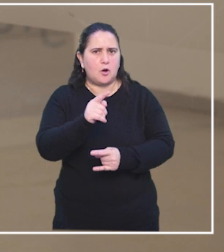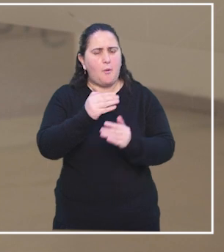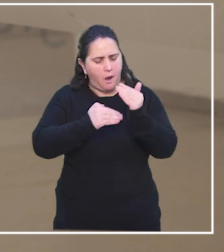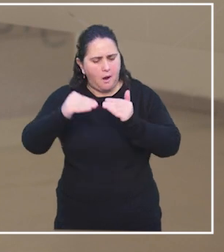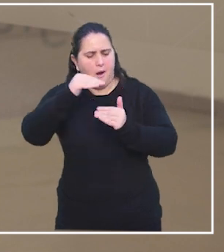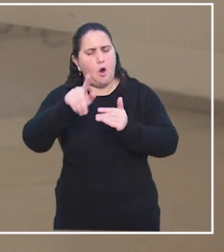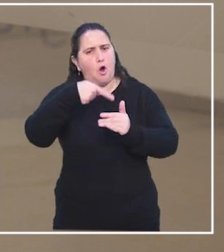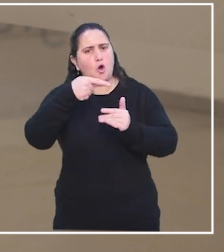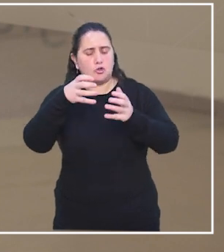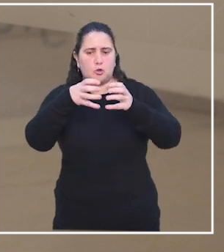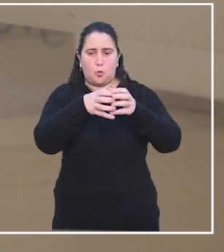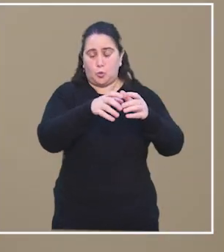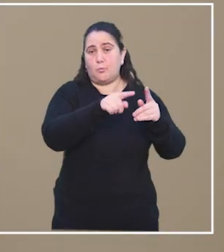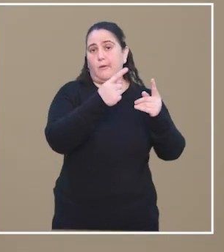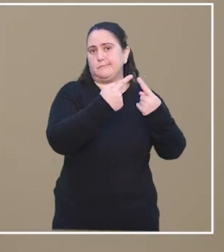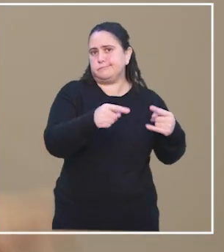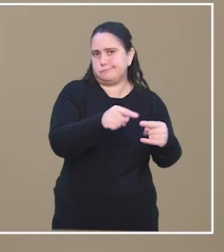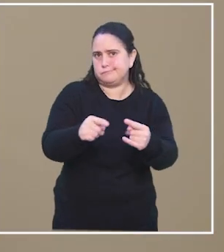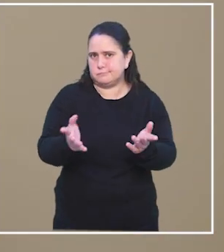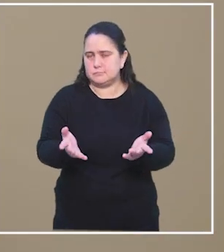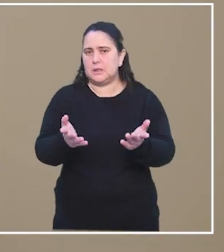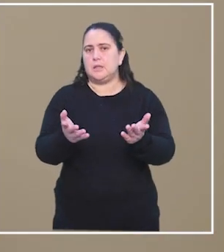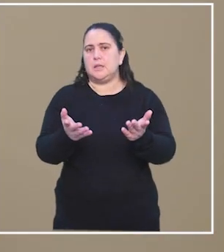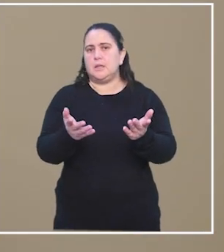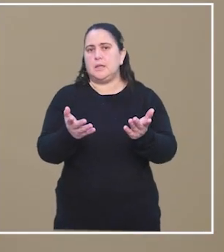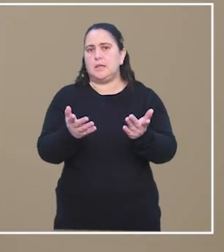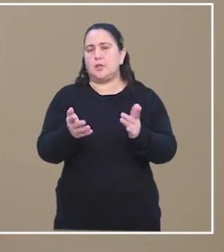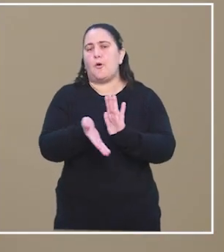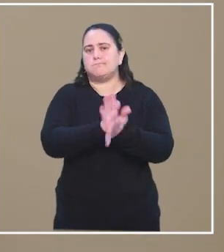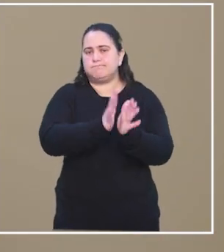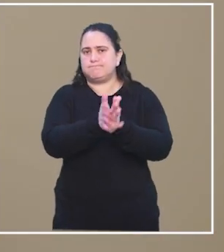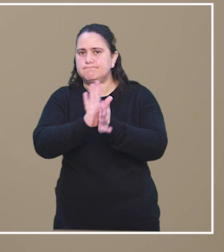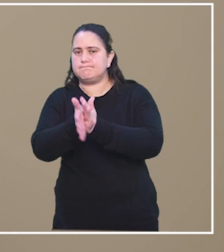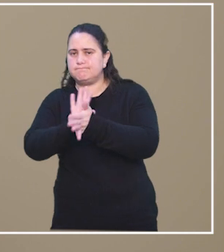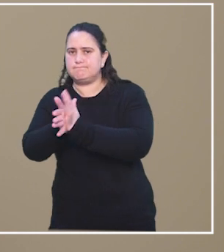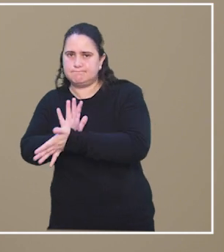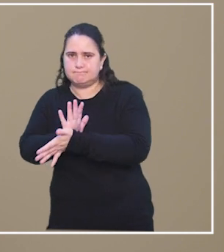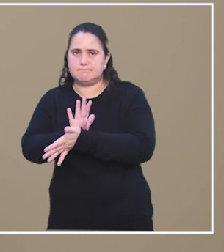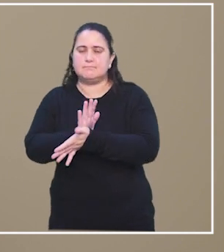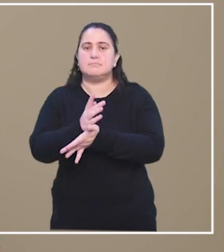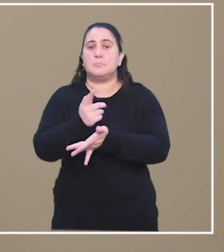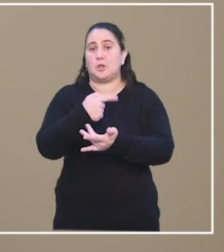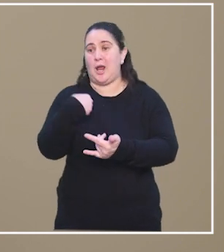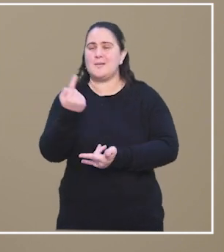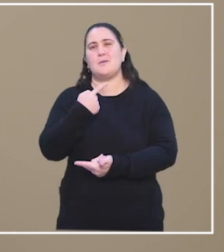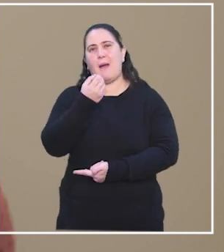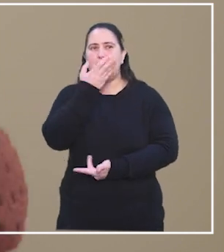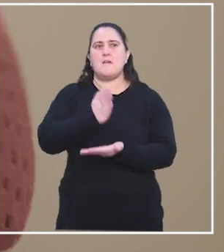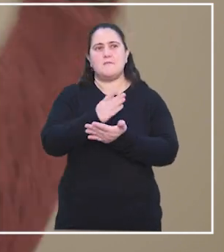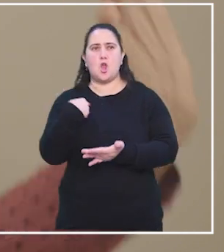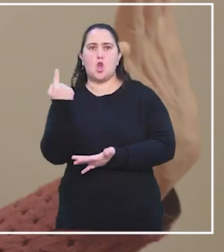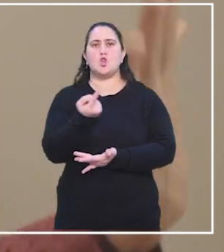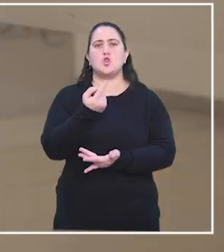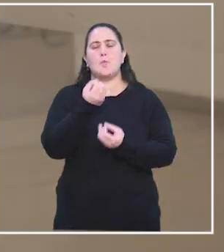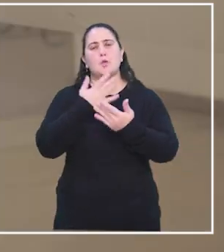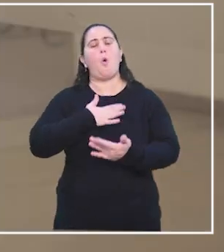otras especies que han sido sistemáticamente exterminadas, ¿no? En nombre de nuestro propio bienestar, porque se